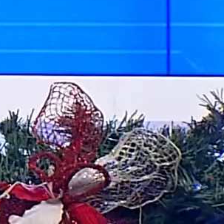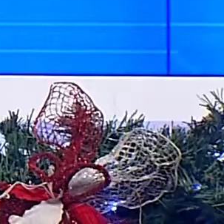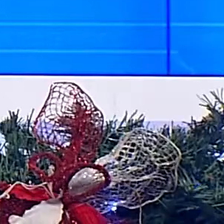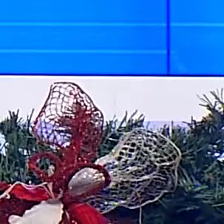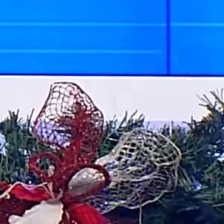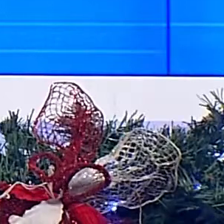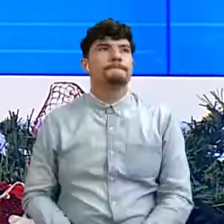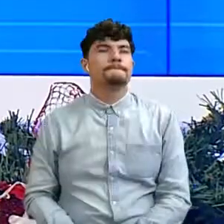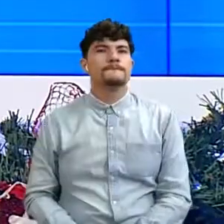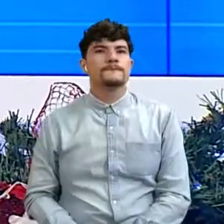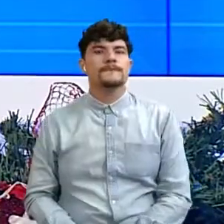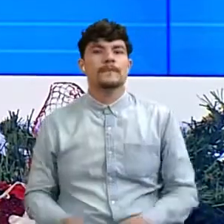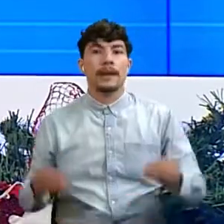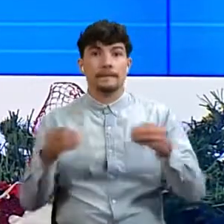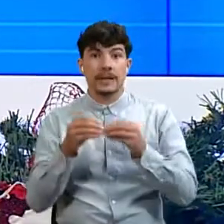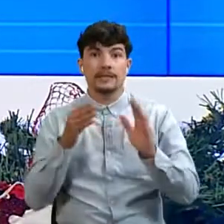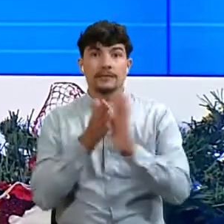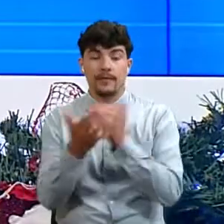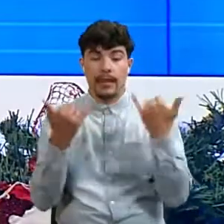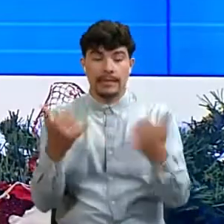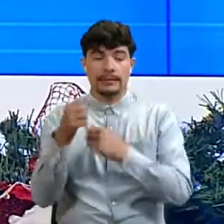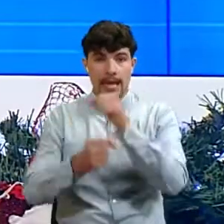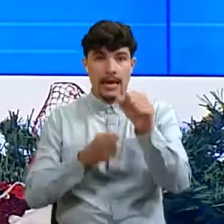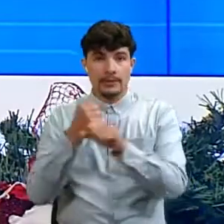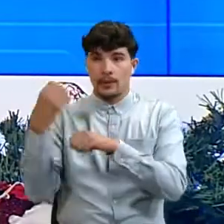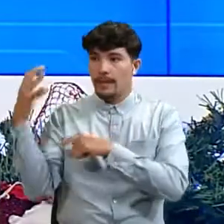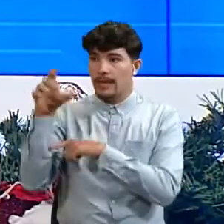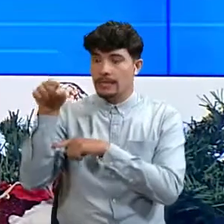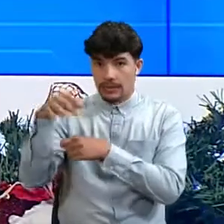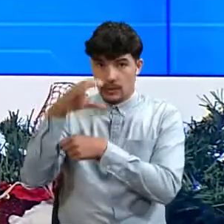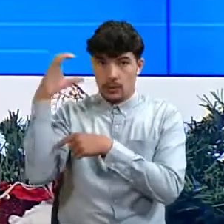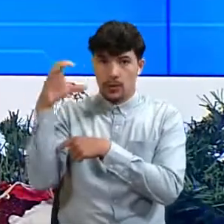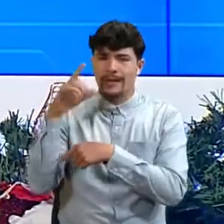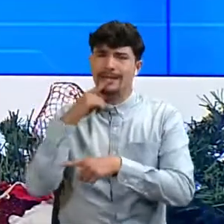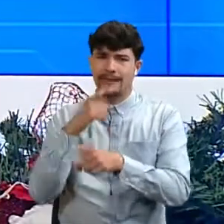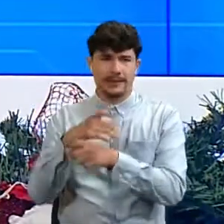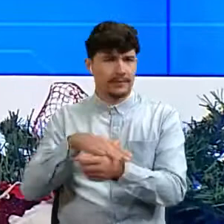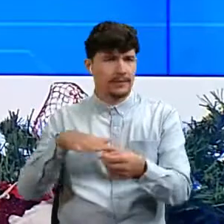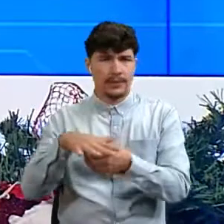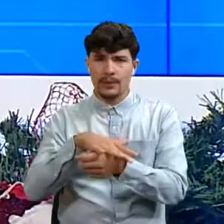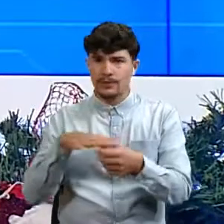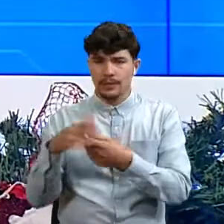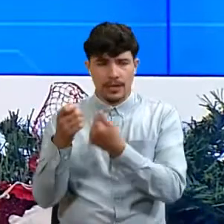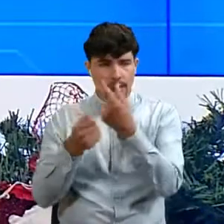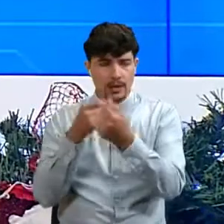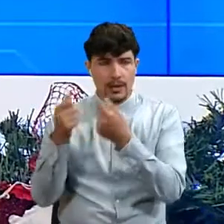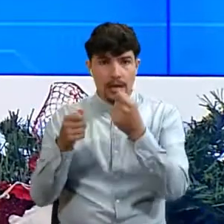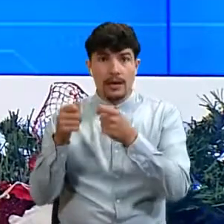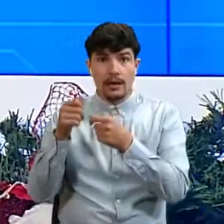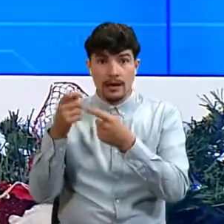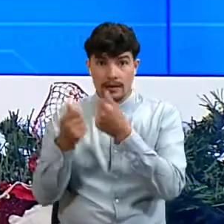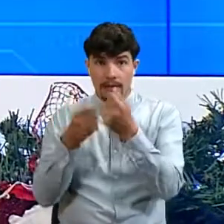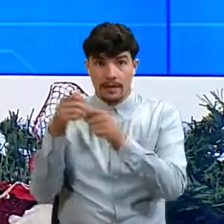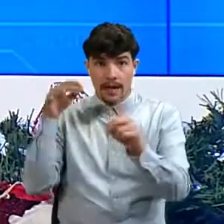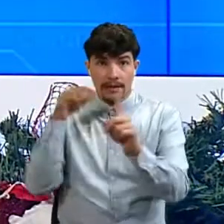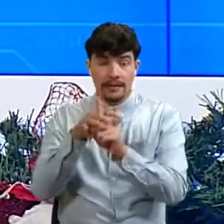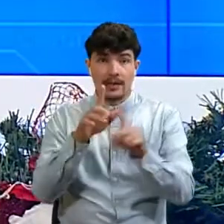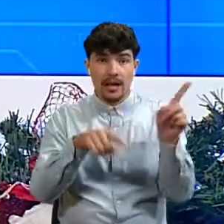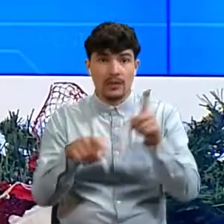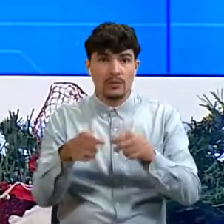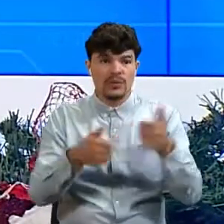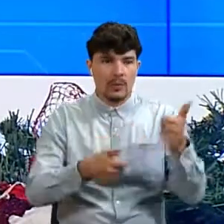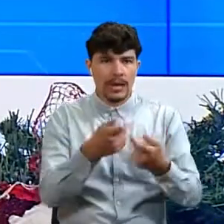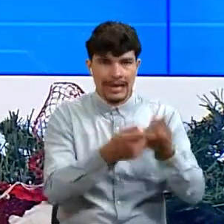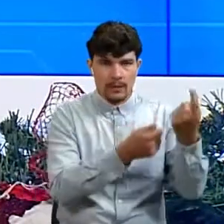continuamos con más información durante este año el país ha afrontado una dura crisis económica crisis que ha tenido sus afectaciones en varios sectores como el